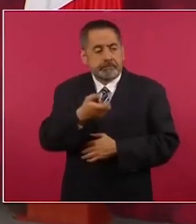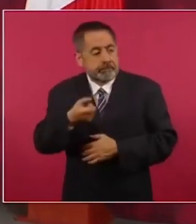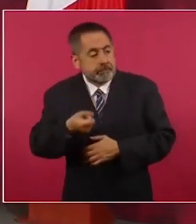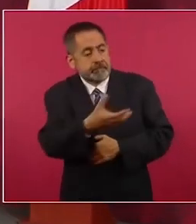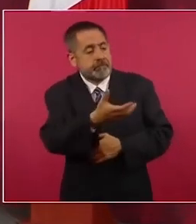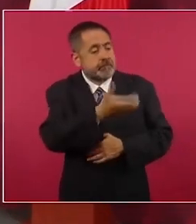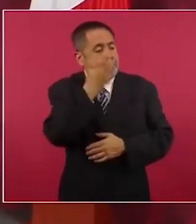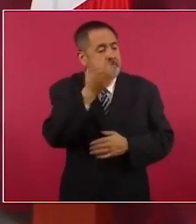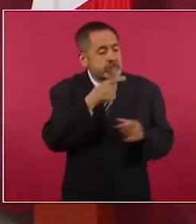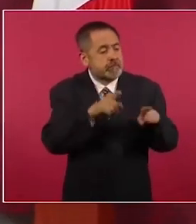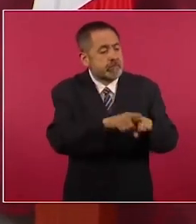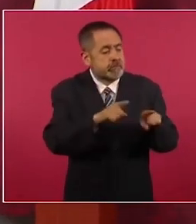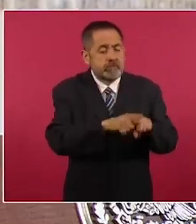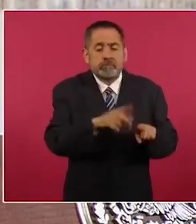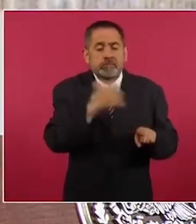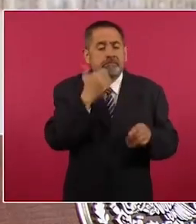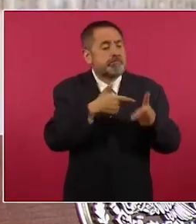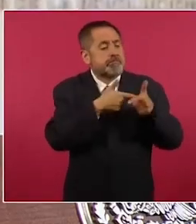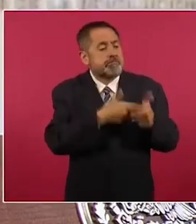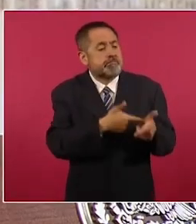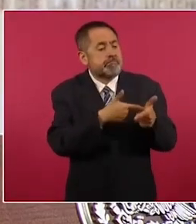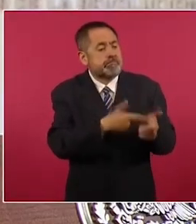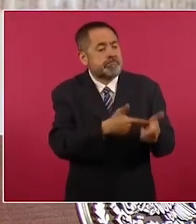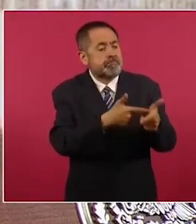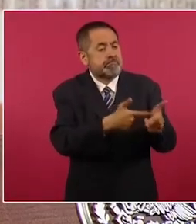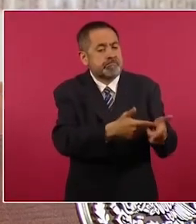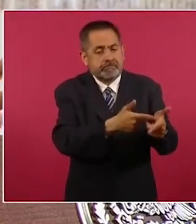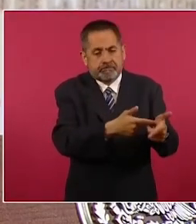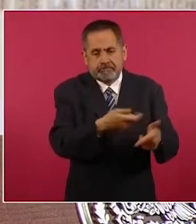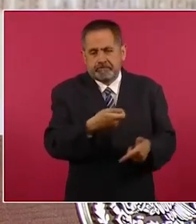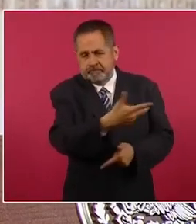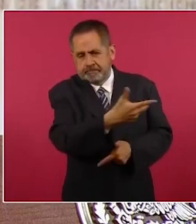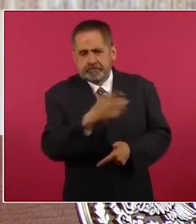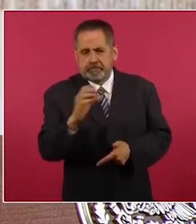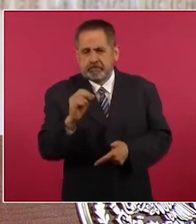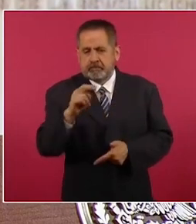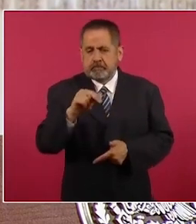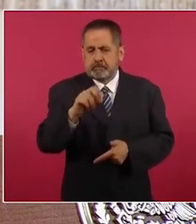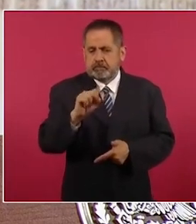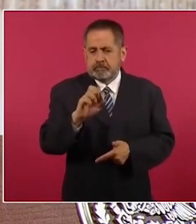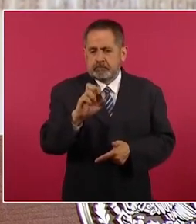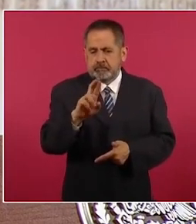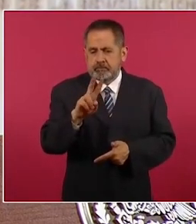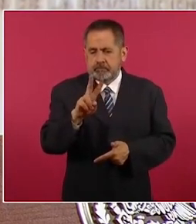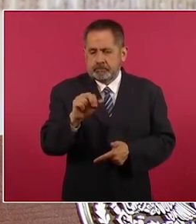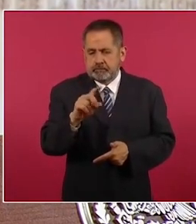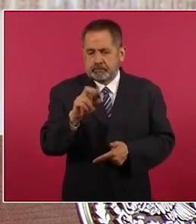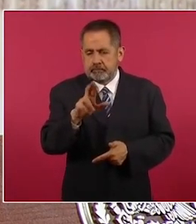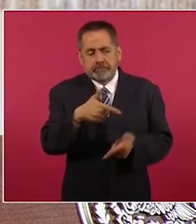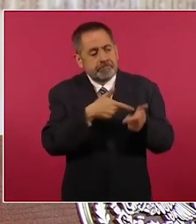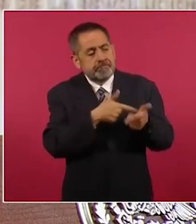porque quieren conservar lo que existía.